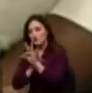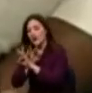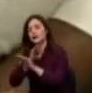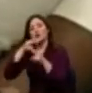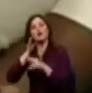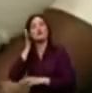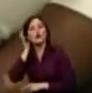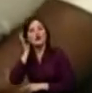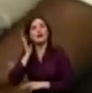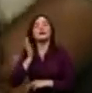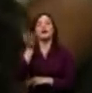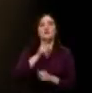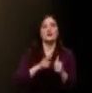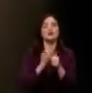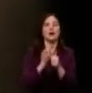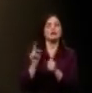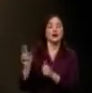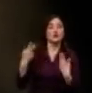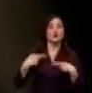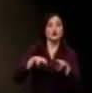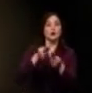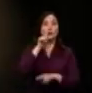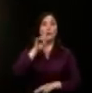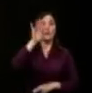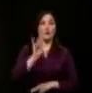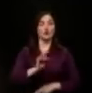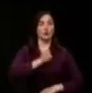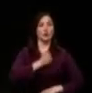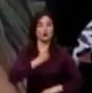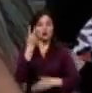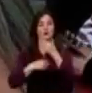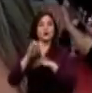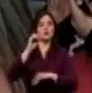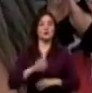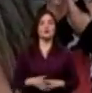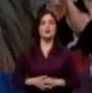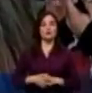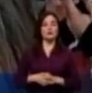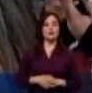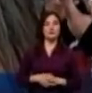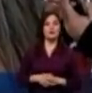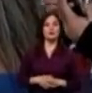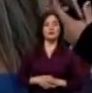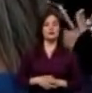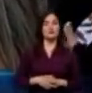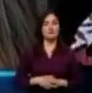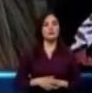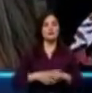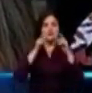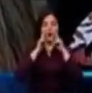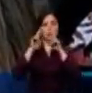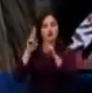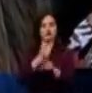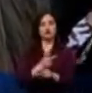se convirtió en la primera pareja trans junto a su esposo en tener su propio hijo. ¿Para qué? Yo reconozco justamente que la contribución que le hace